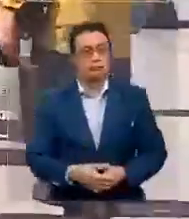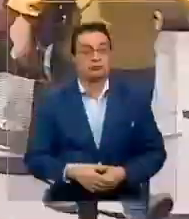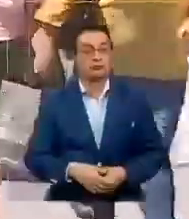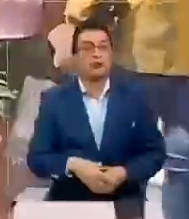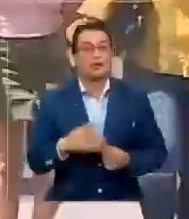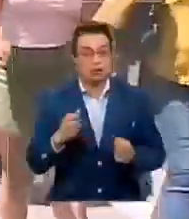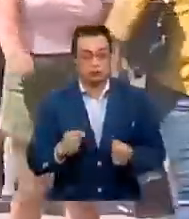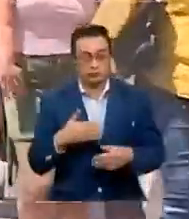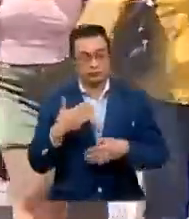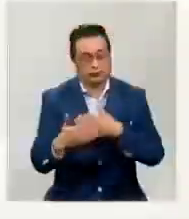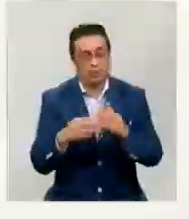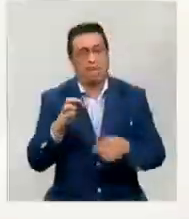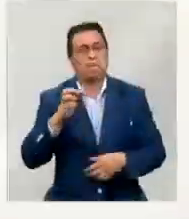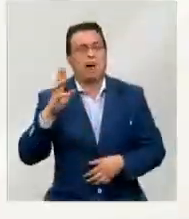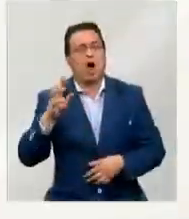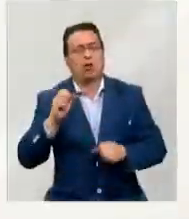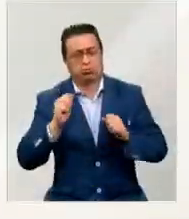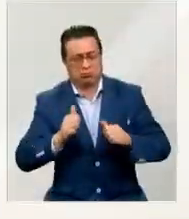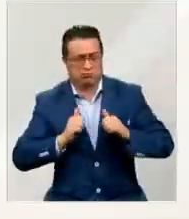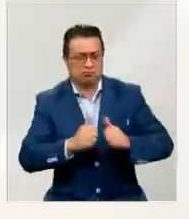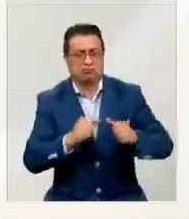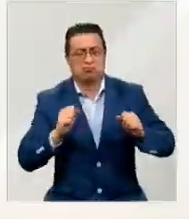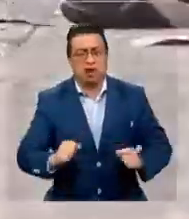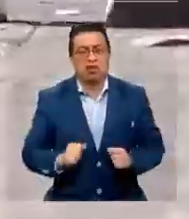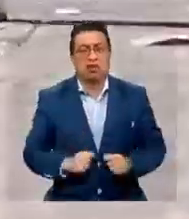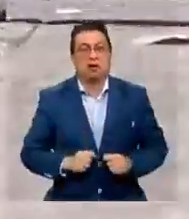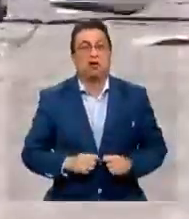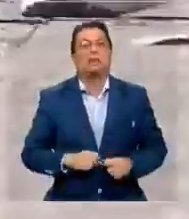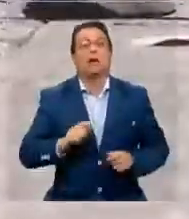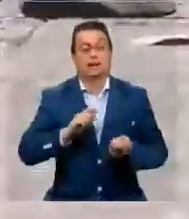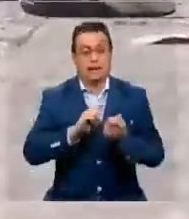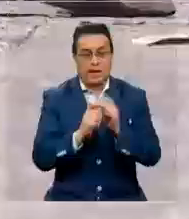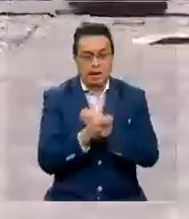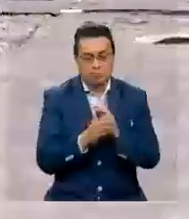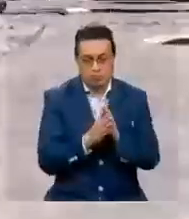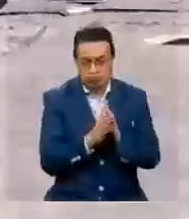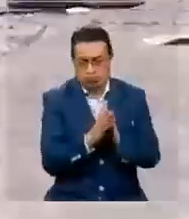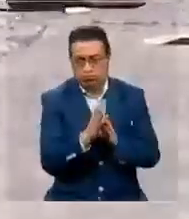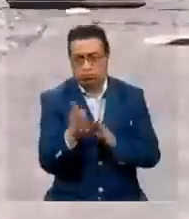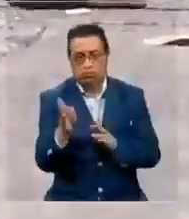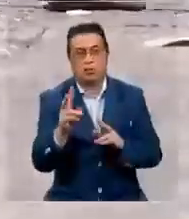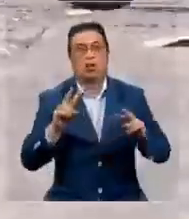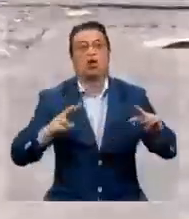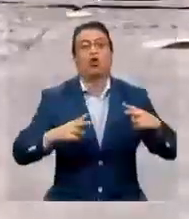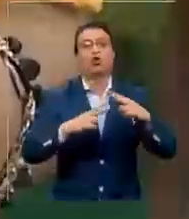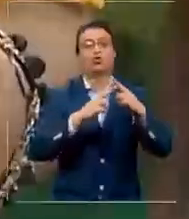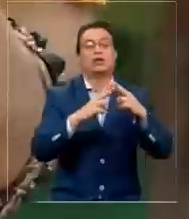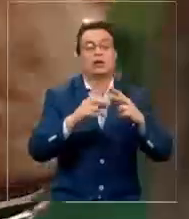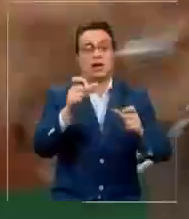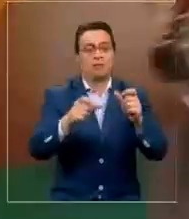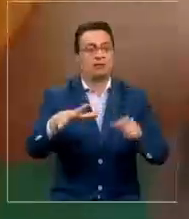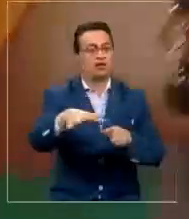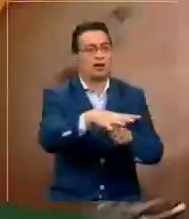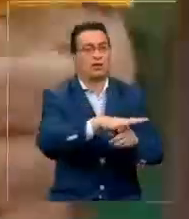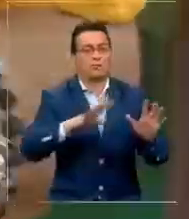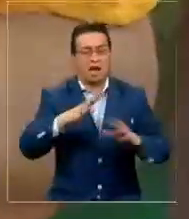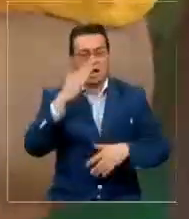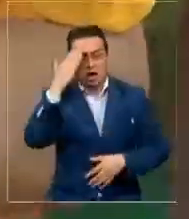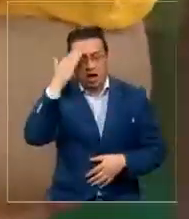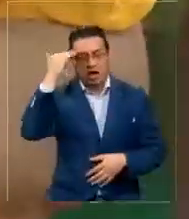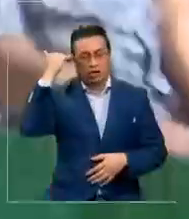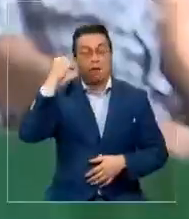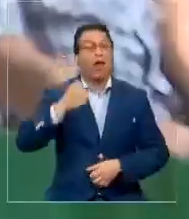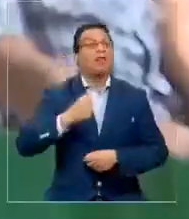Vamos, salimos de cosas peores. Cambiaremos el rumbo y lograremos construir una sociedad más consciente. Pero el